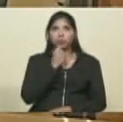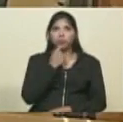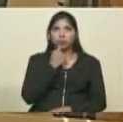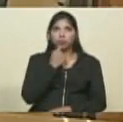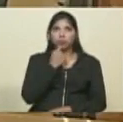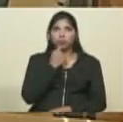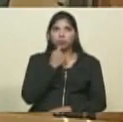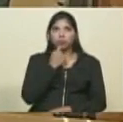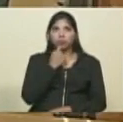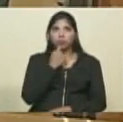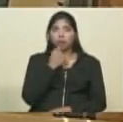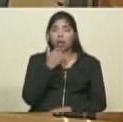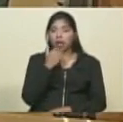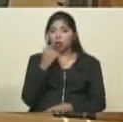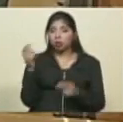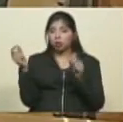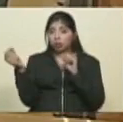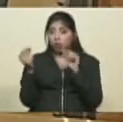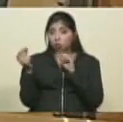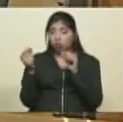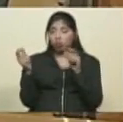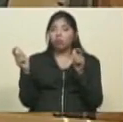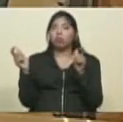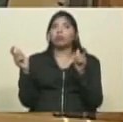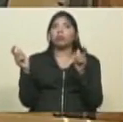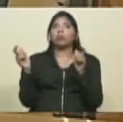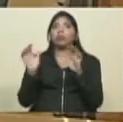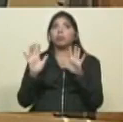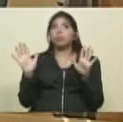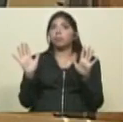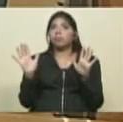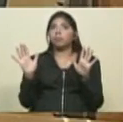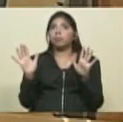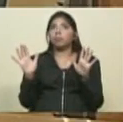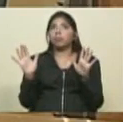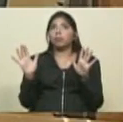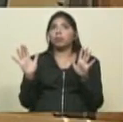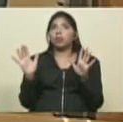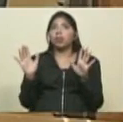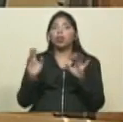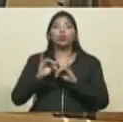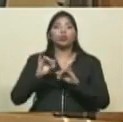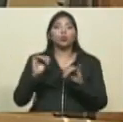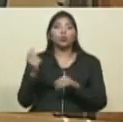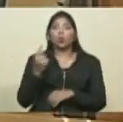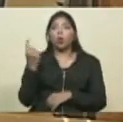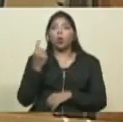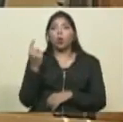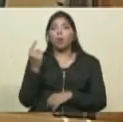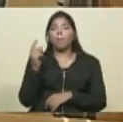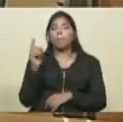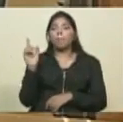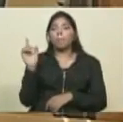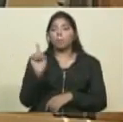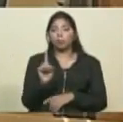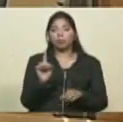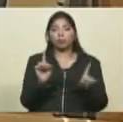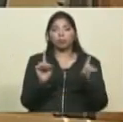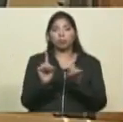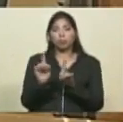que vaya a ser discutido, tendrían que solamente quedarse en el recinto los y